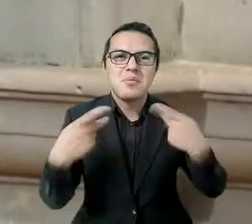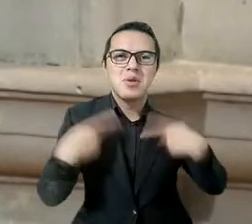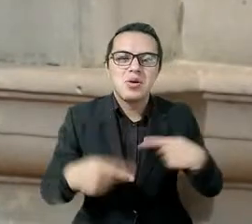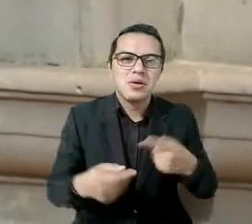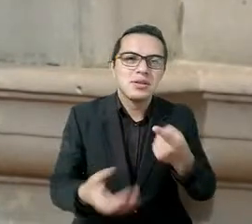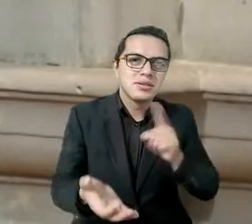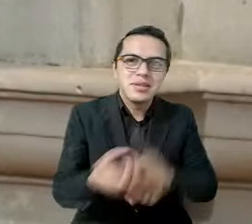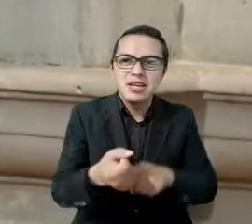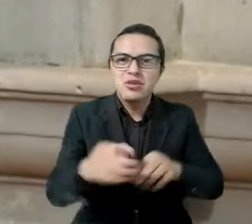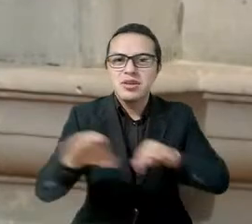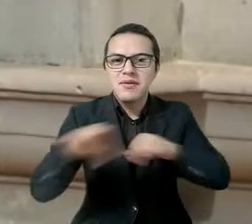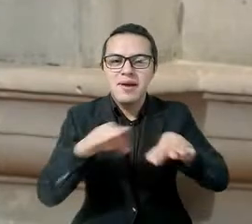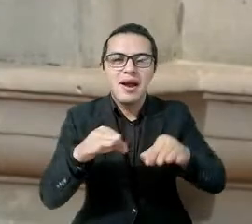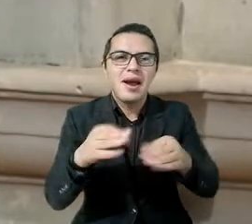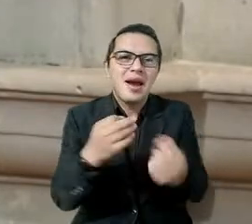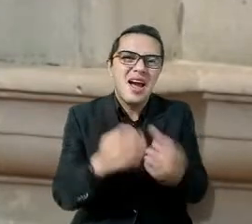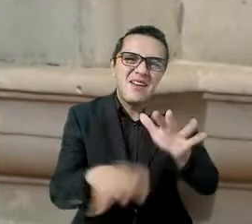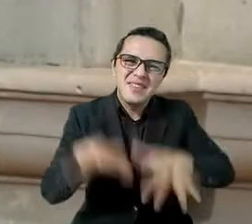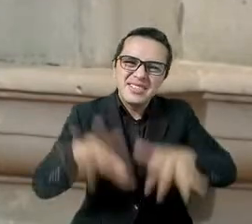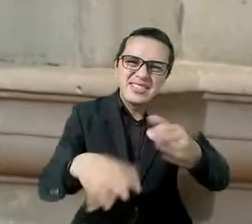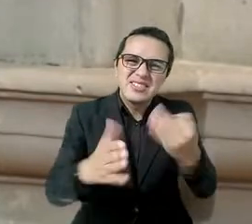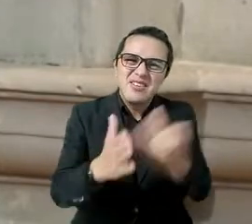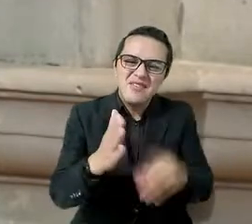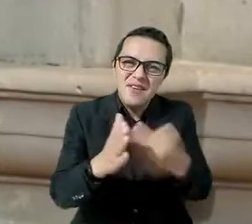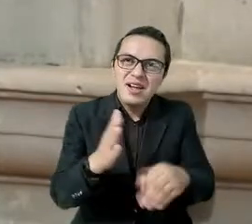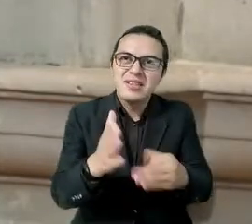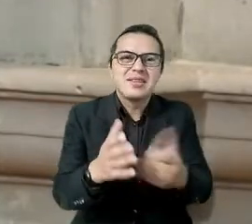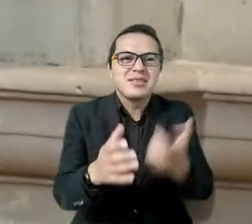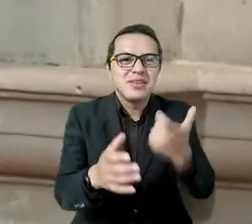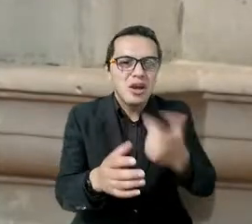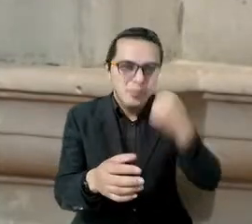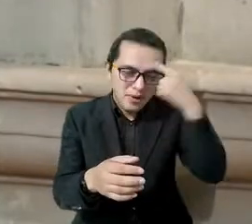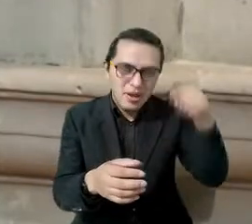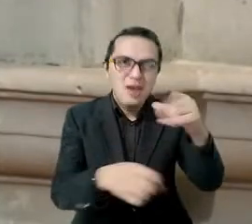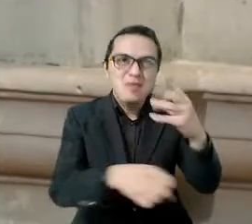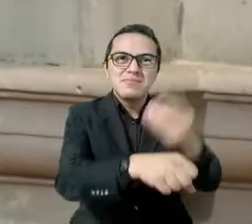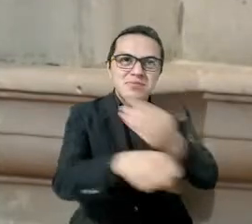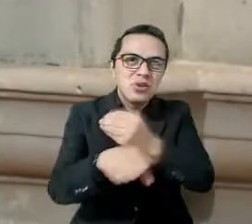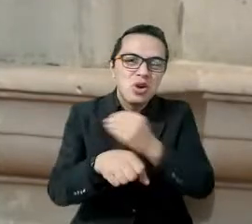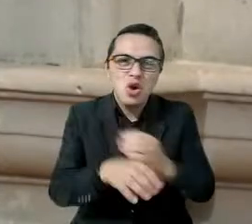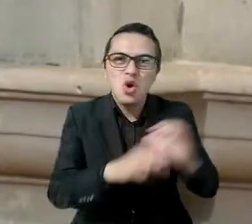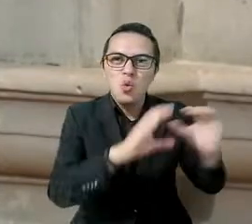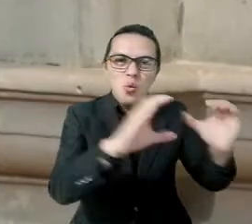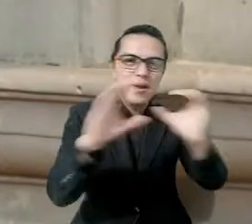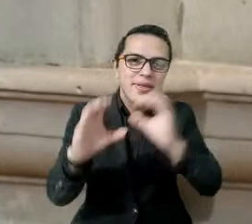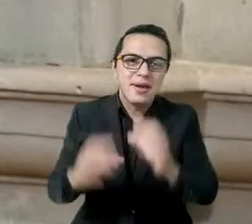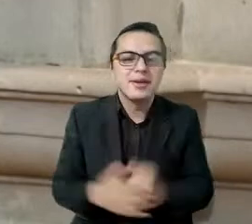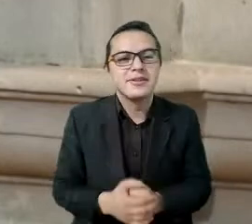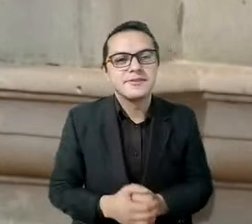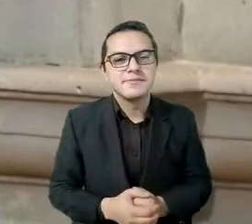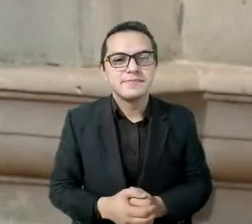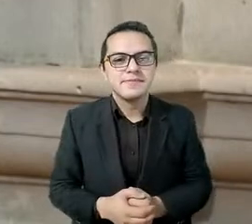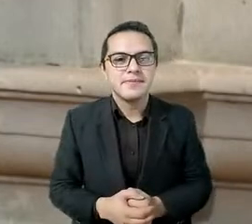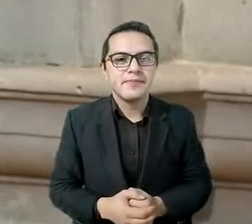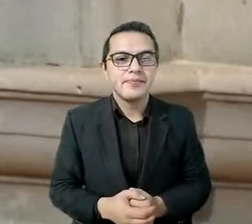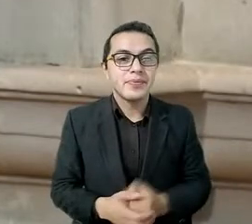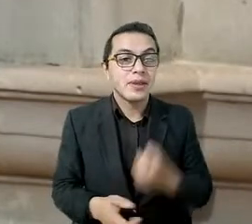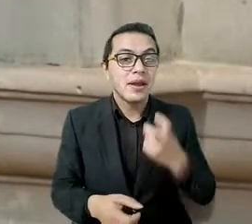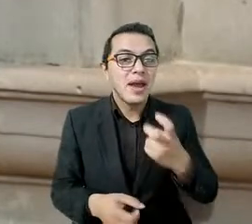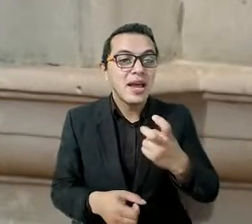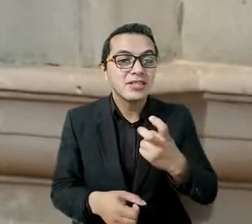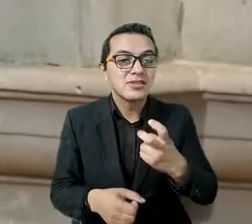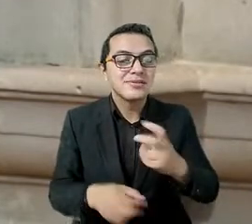la escasez de recursos para su mantenimiento. En este contexto, para el ejercicio fiscal